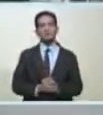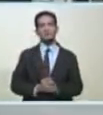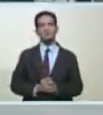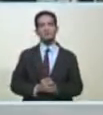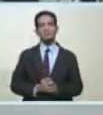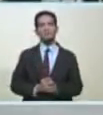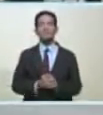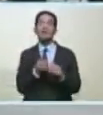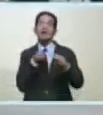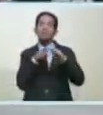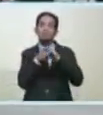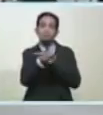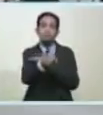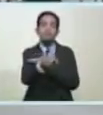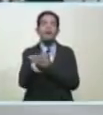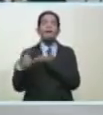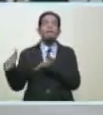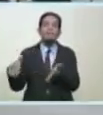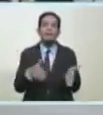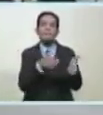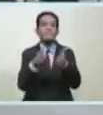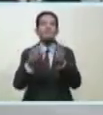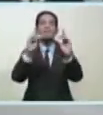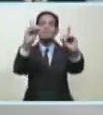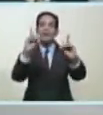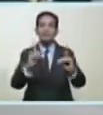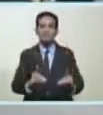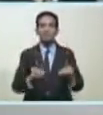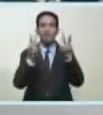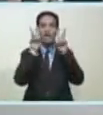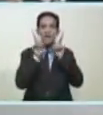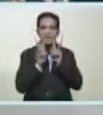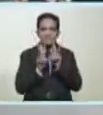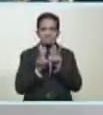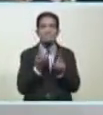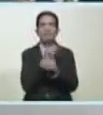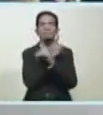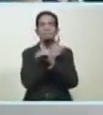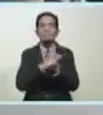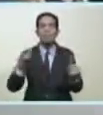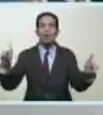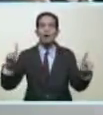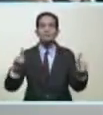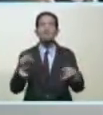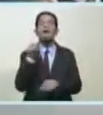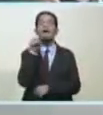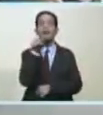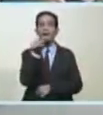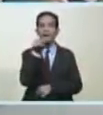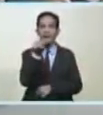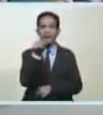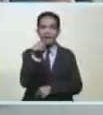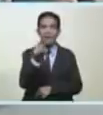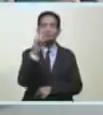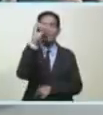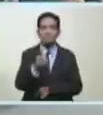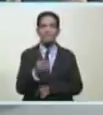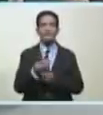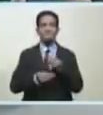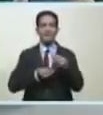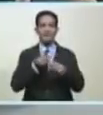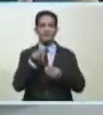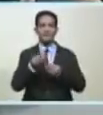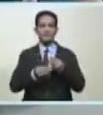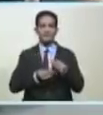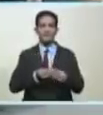Transitar hacia el camino de las decisiones legítimas, democráticas. Eso es lo que teníamos que hacer